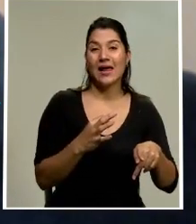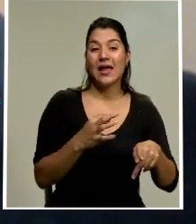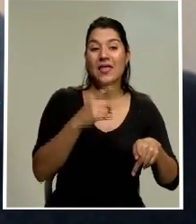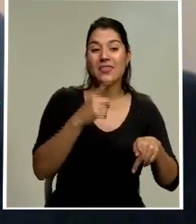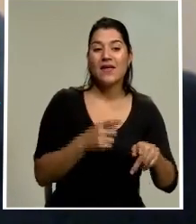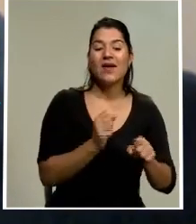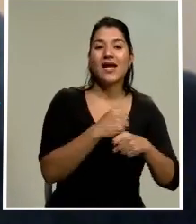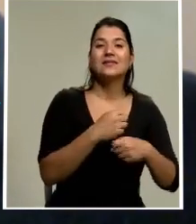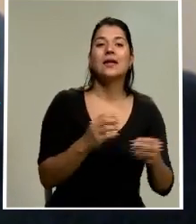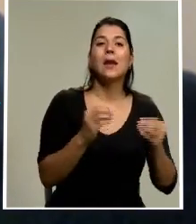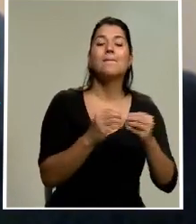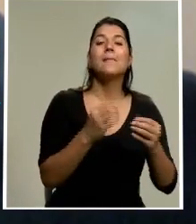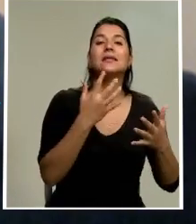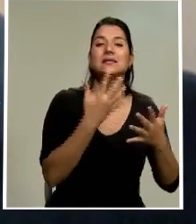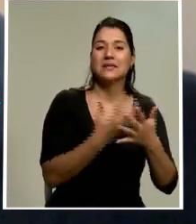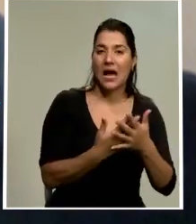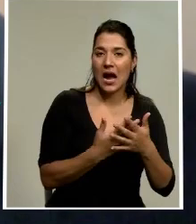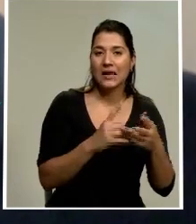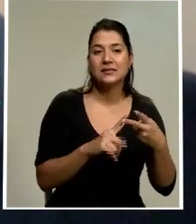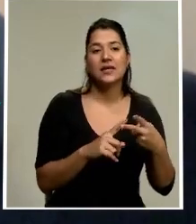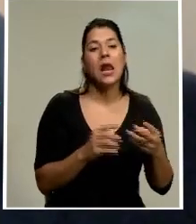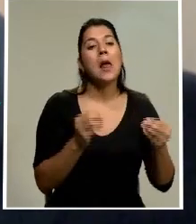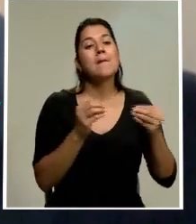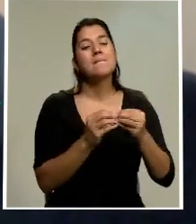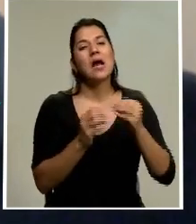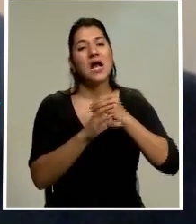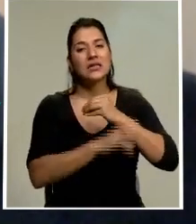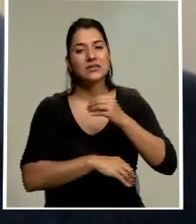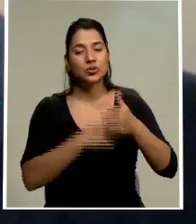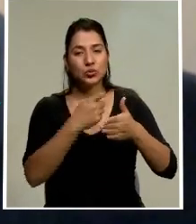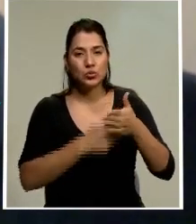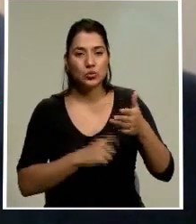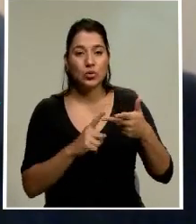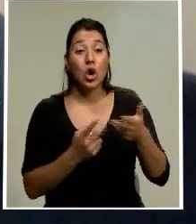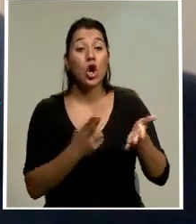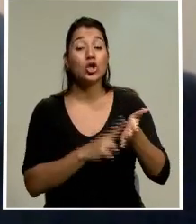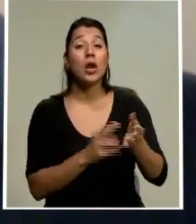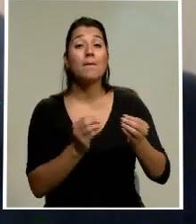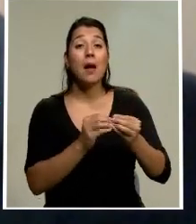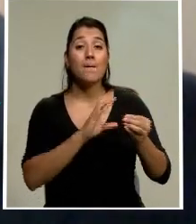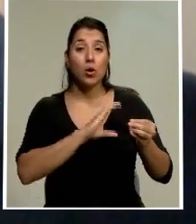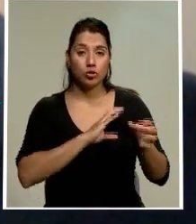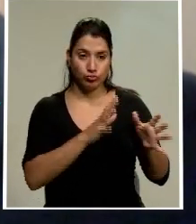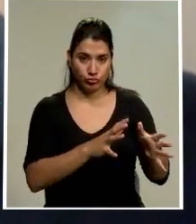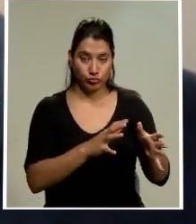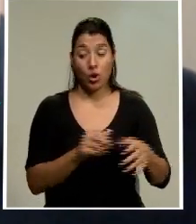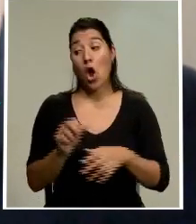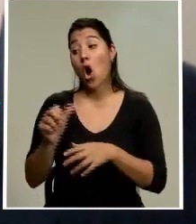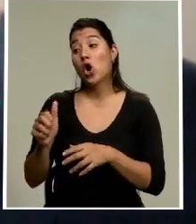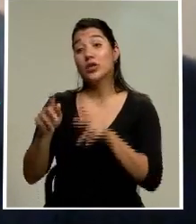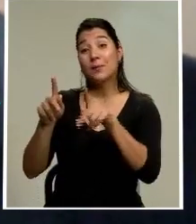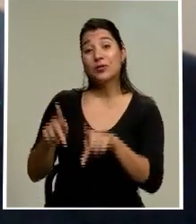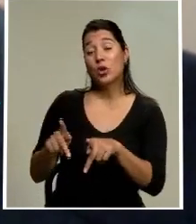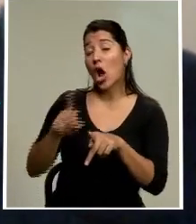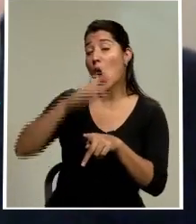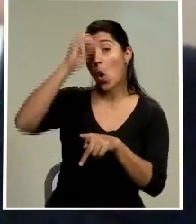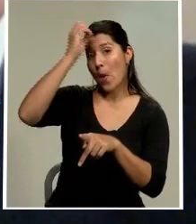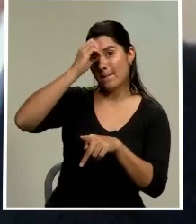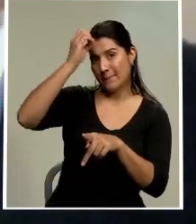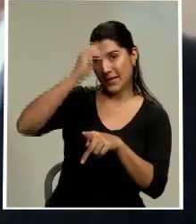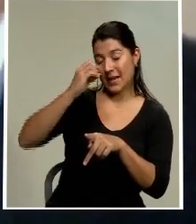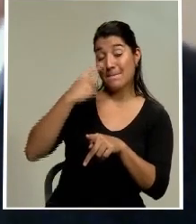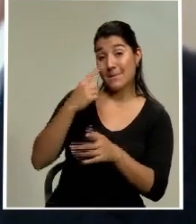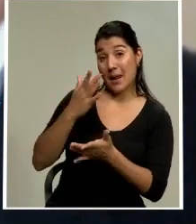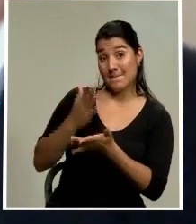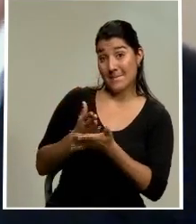más cárceles, extender las condenas, contratar más policías, y los garantistas, que usualmente